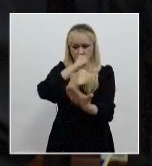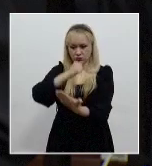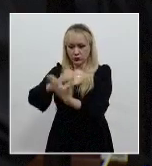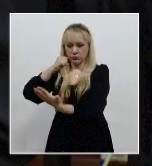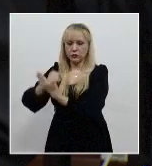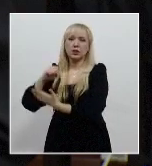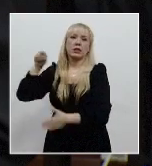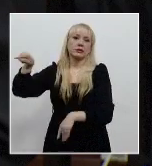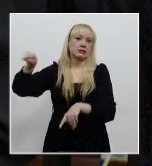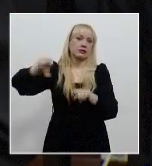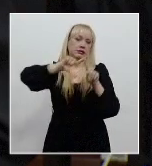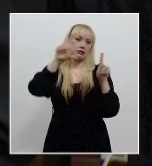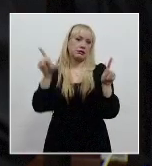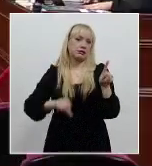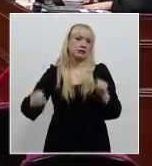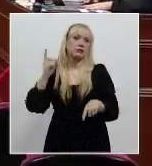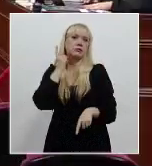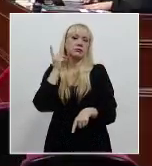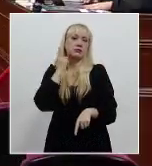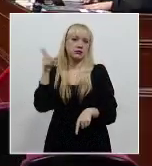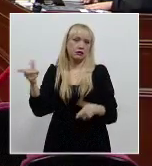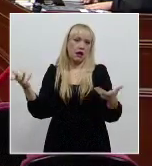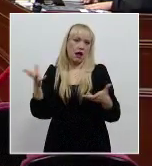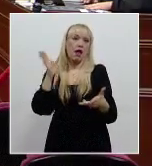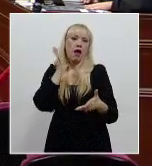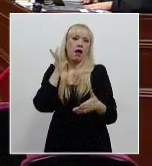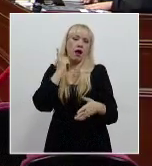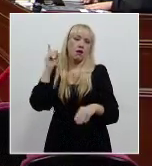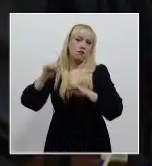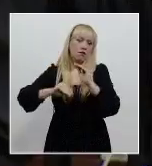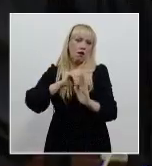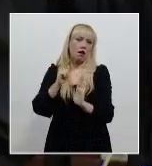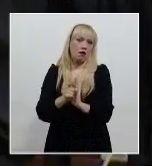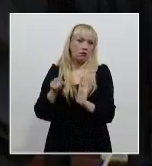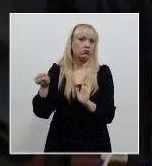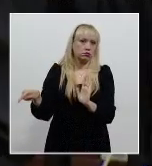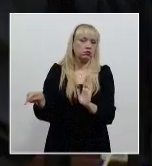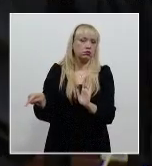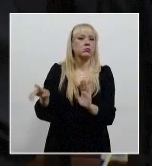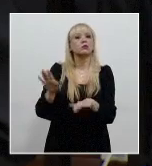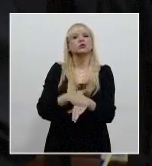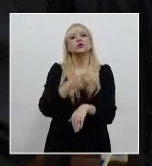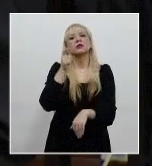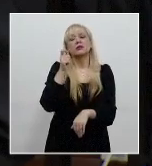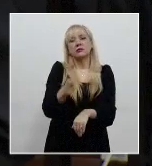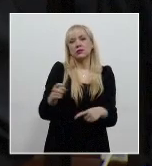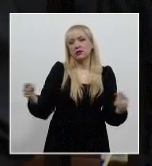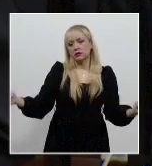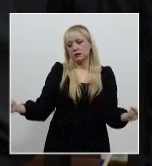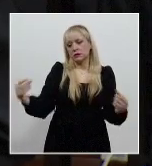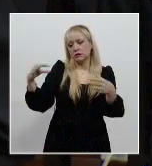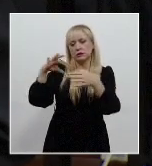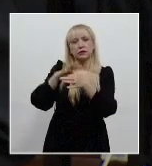tiene competencia en esta materia. Se aprecia que los preceptos se relacionan